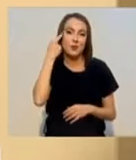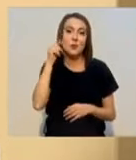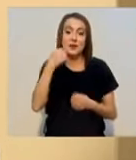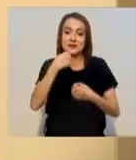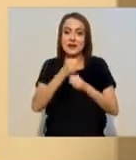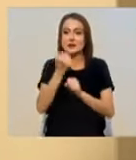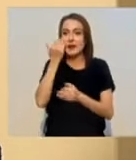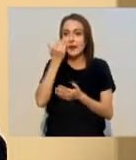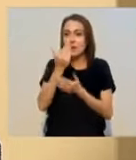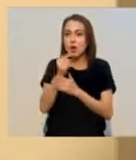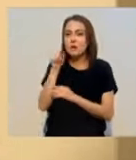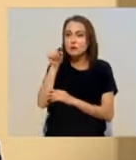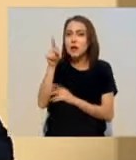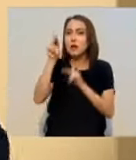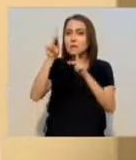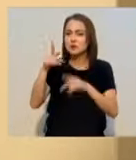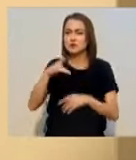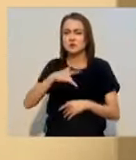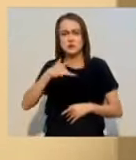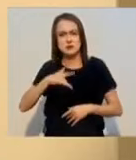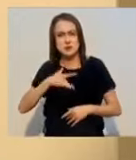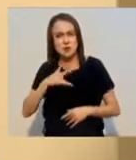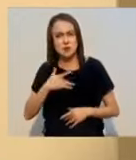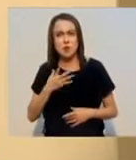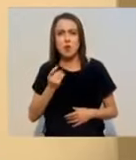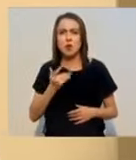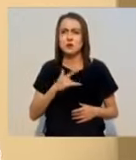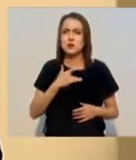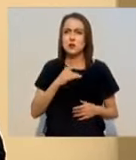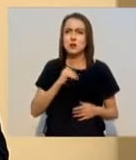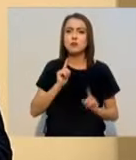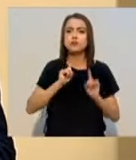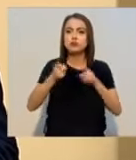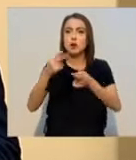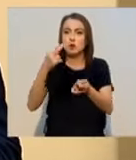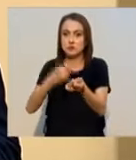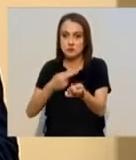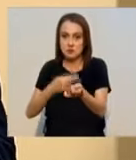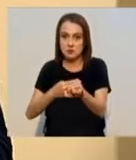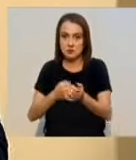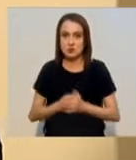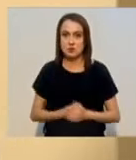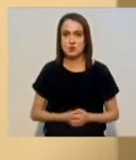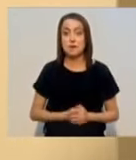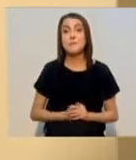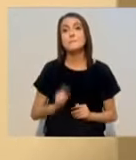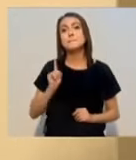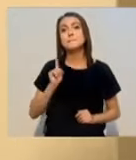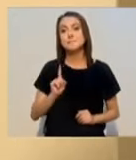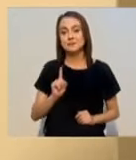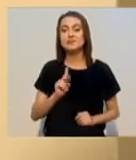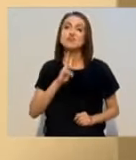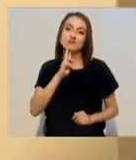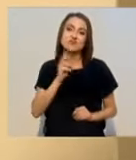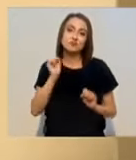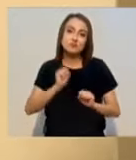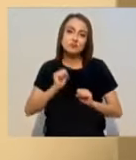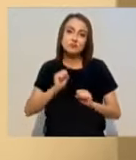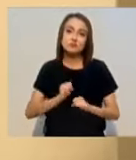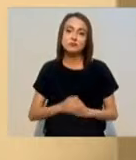le está haciendo la prueba a la persona. Viene con síntomas, está presentándose en un centro de salud. Pero lo cierto